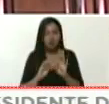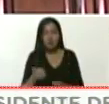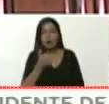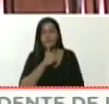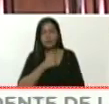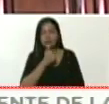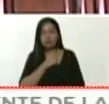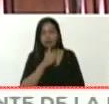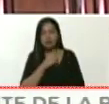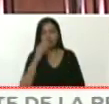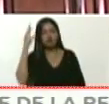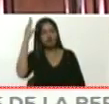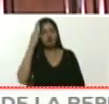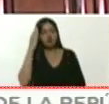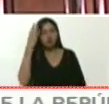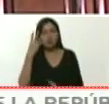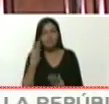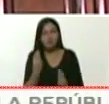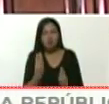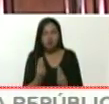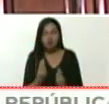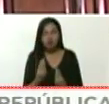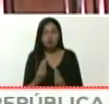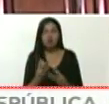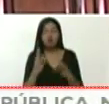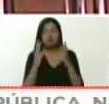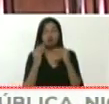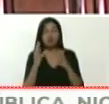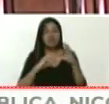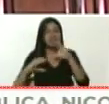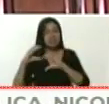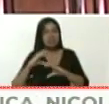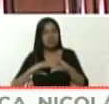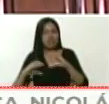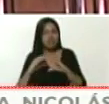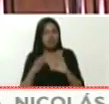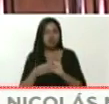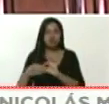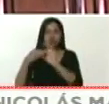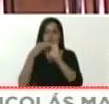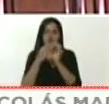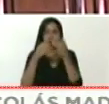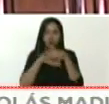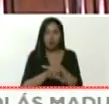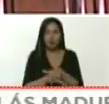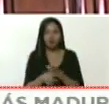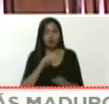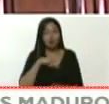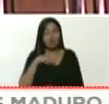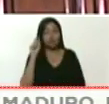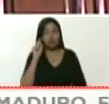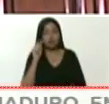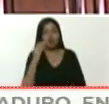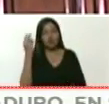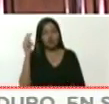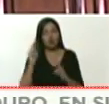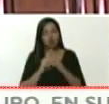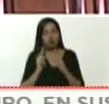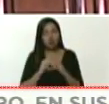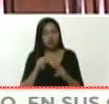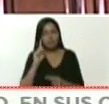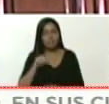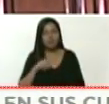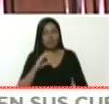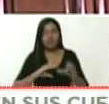paciencia, con ciencia, con mucha ciencia, articulándola con mucha ciencia. Necesitamos el conocimiento y la